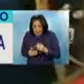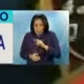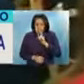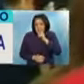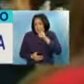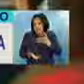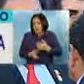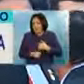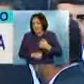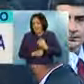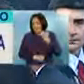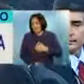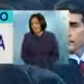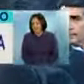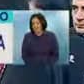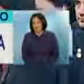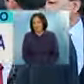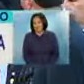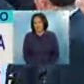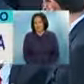nariz, gané.